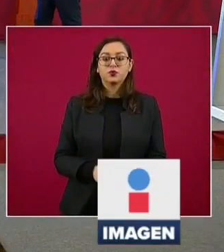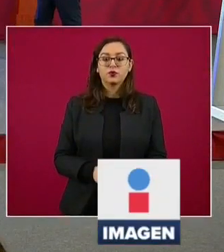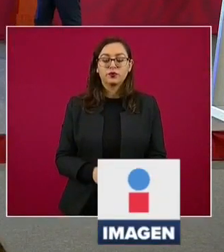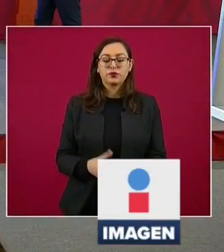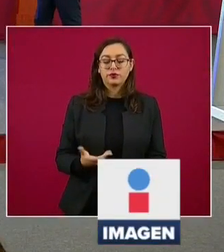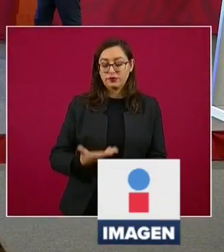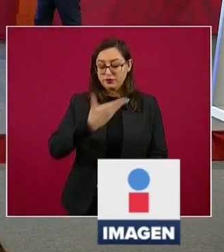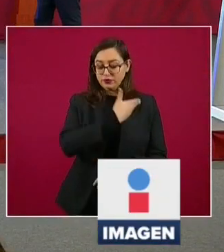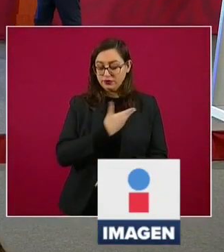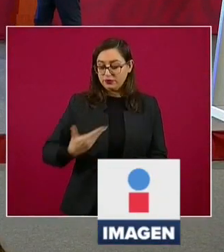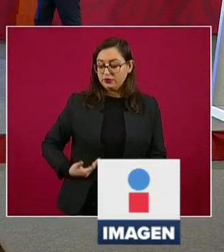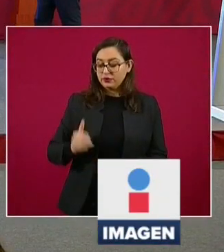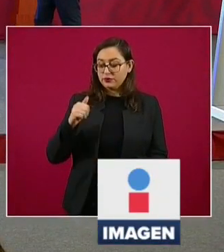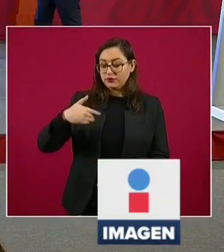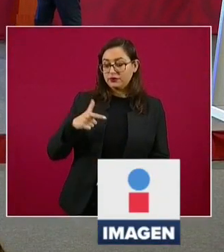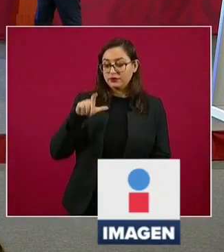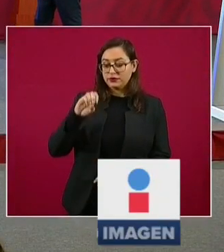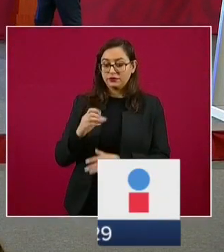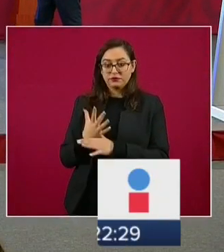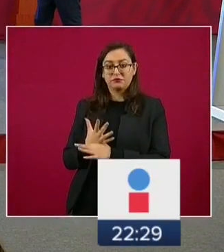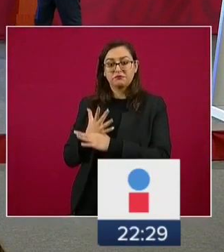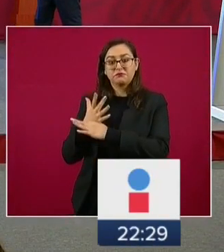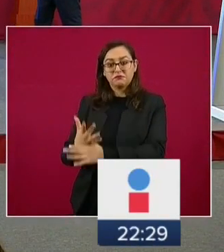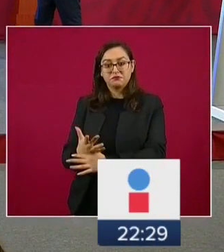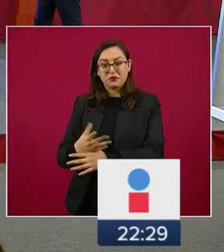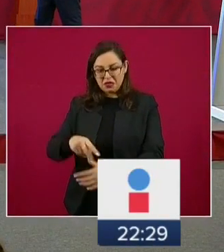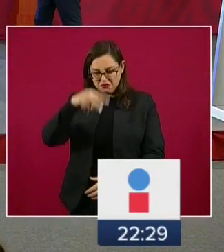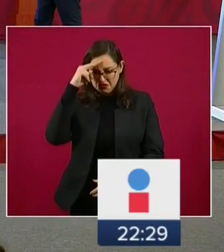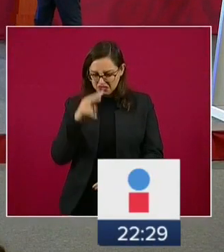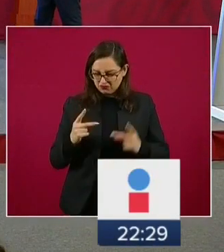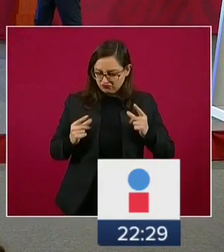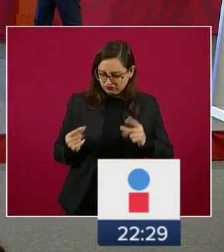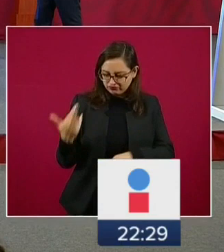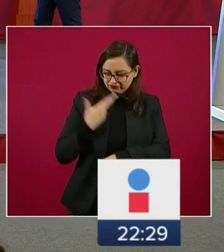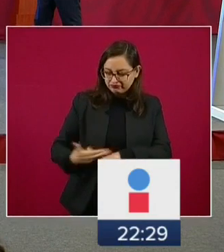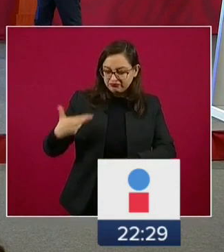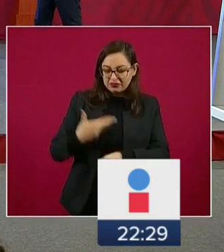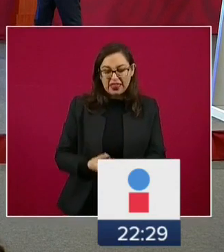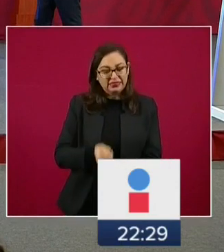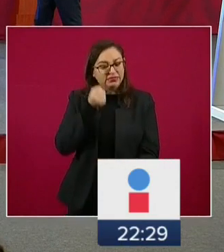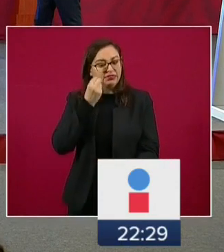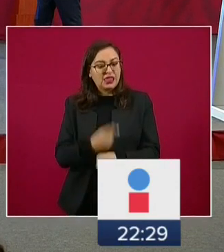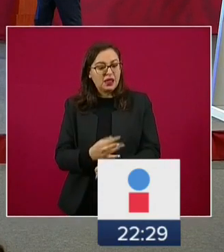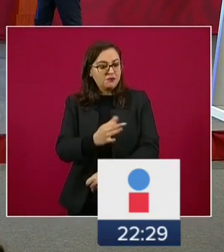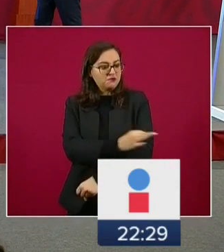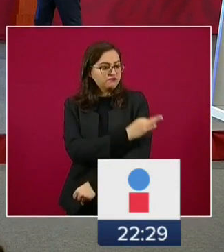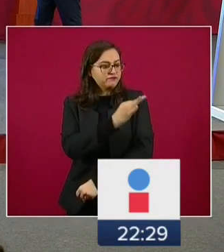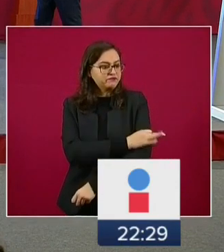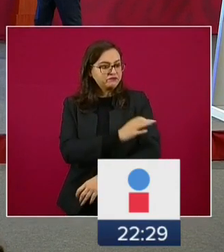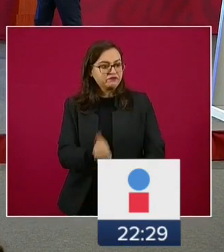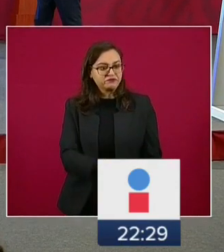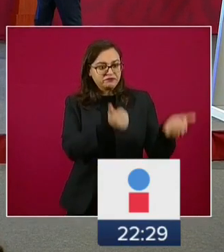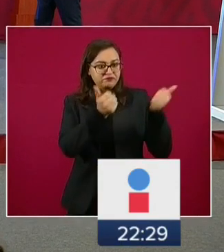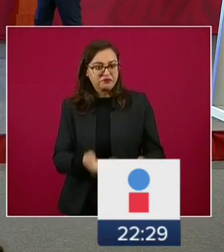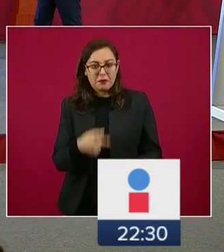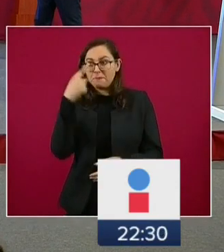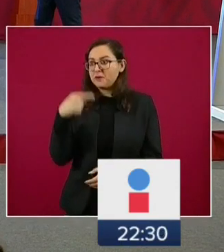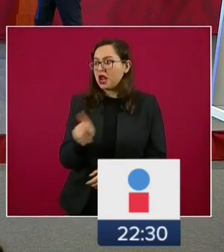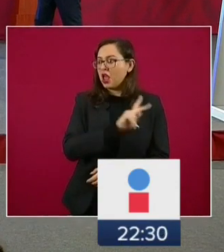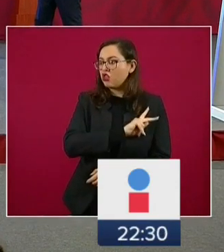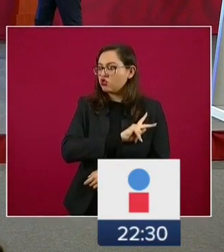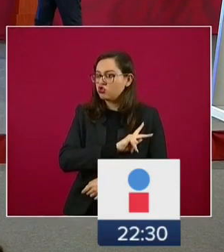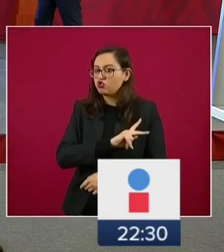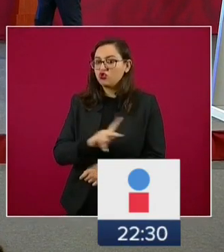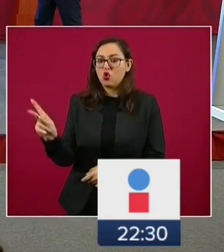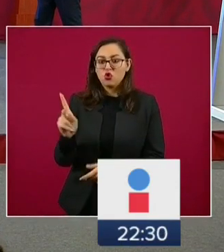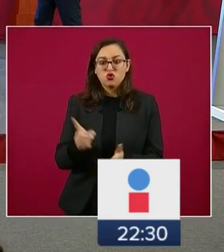estamos adelantándonos para ser de los primeros en contar con la vacuna, que se va a aplicar de manera universal, es decir, a todos. Es un